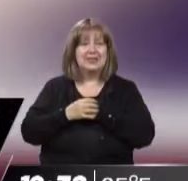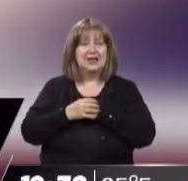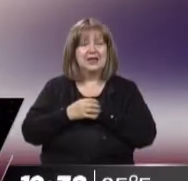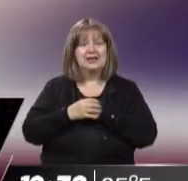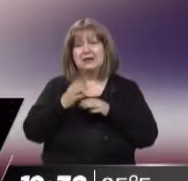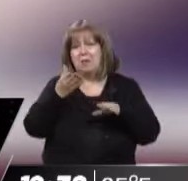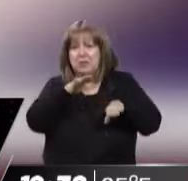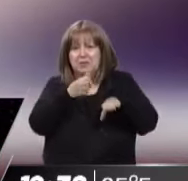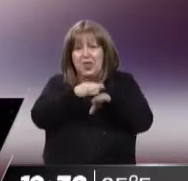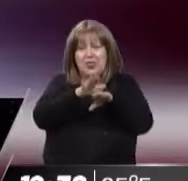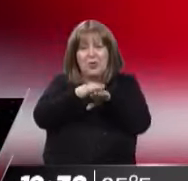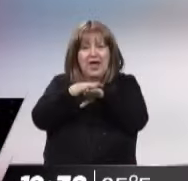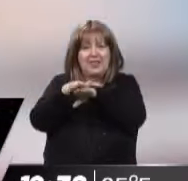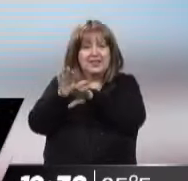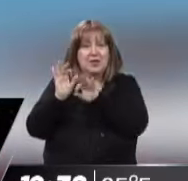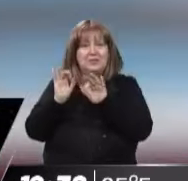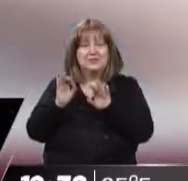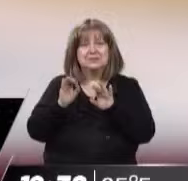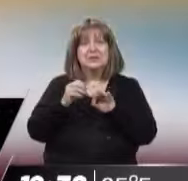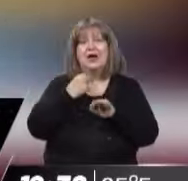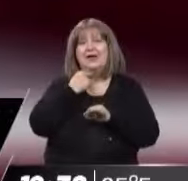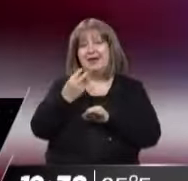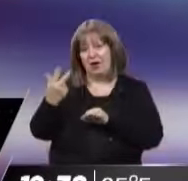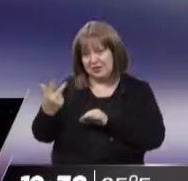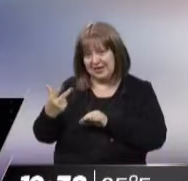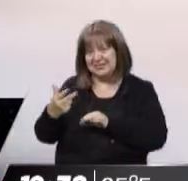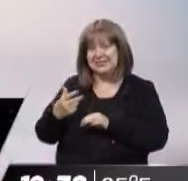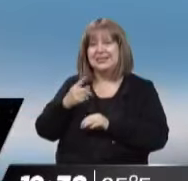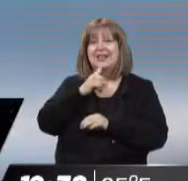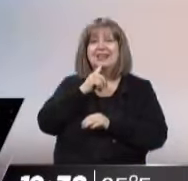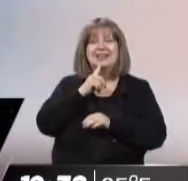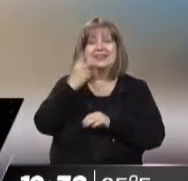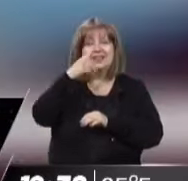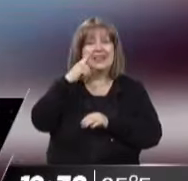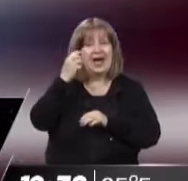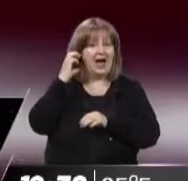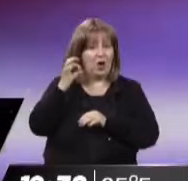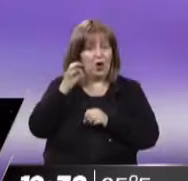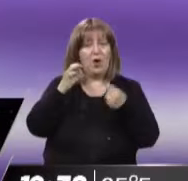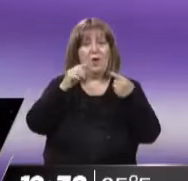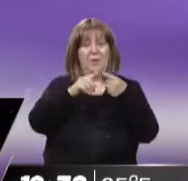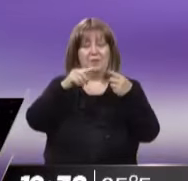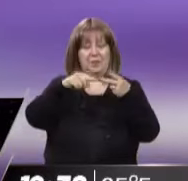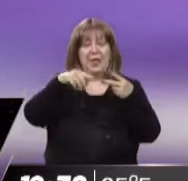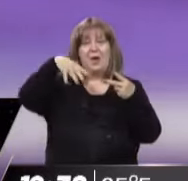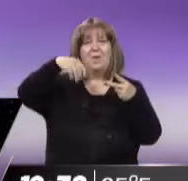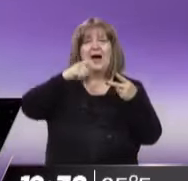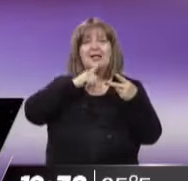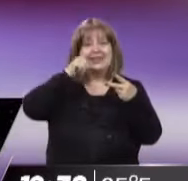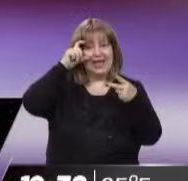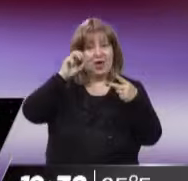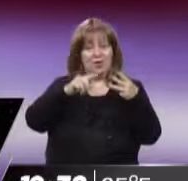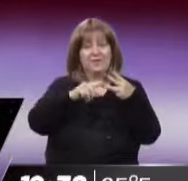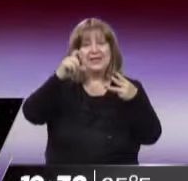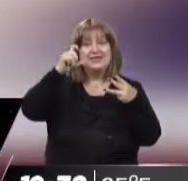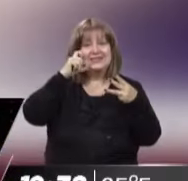con, bueno, en compañía de sus tres pequeños hijos, Santiago, Mateo y Ciro, y la verdad es que llevan